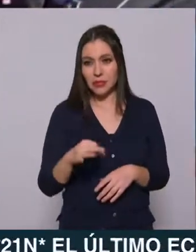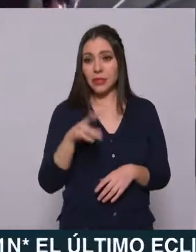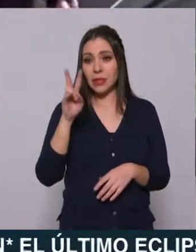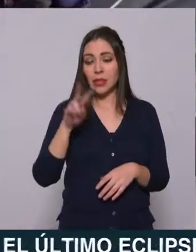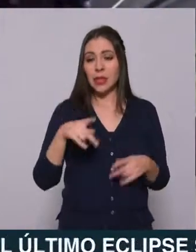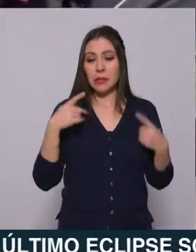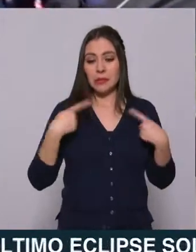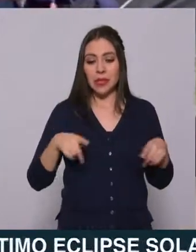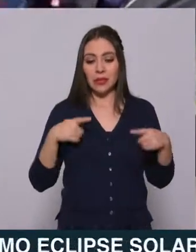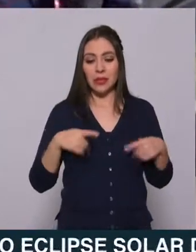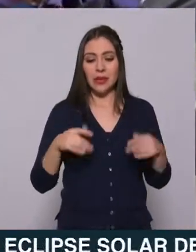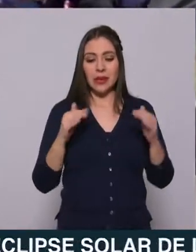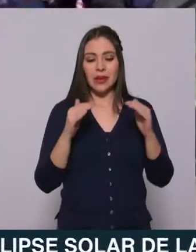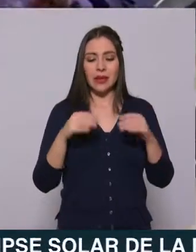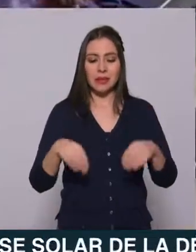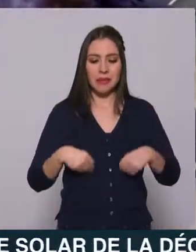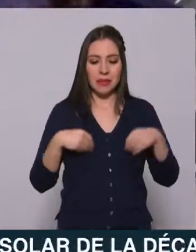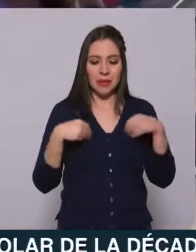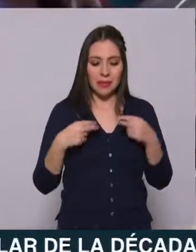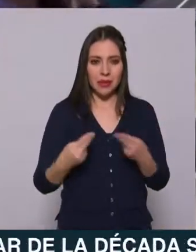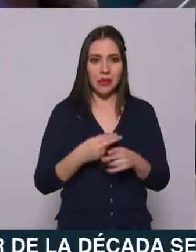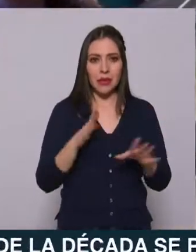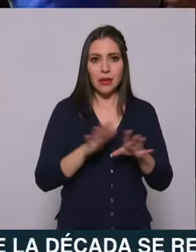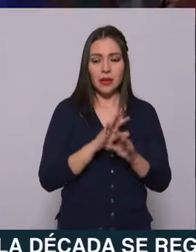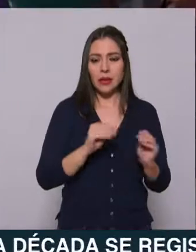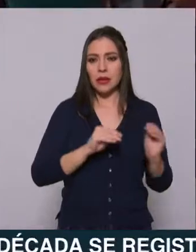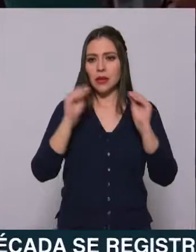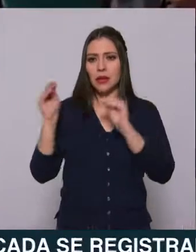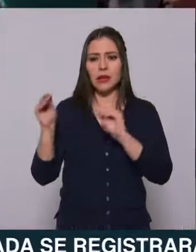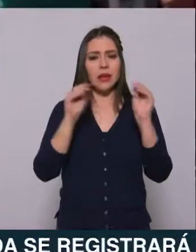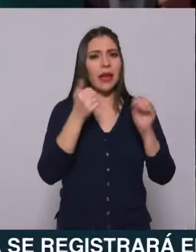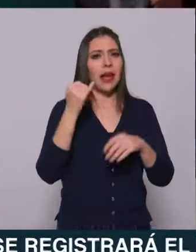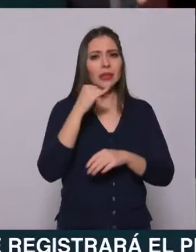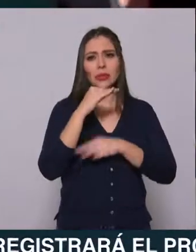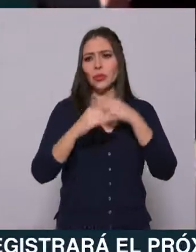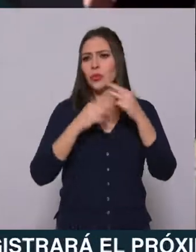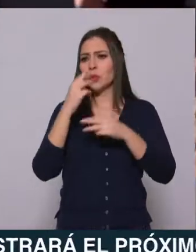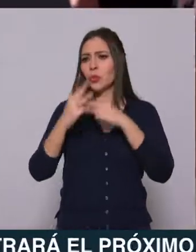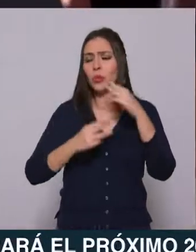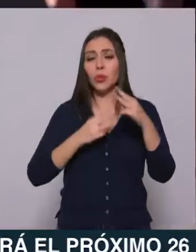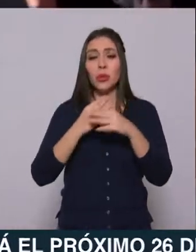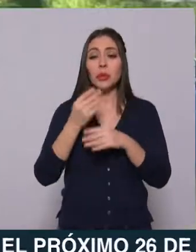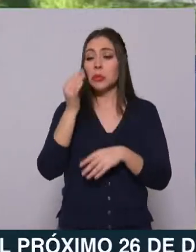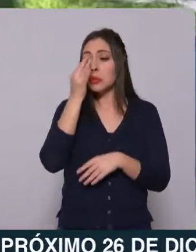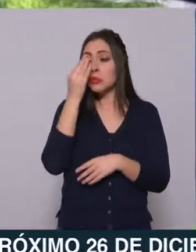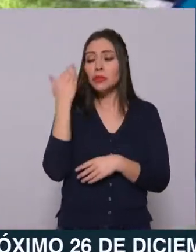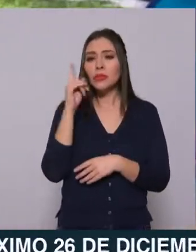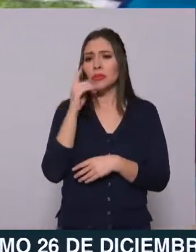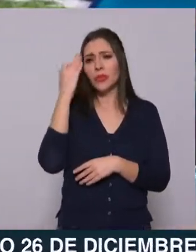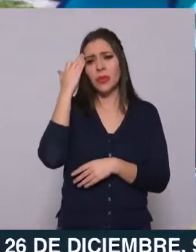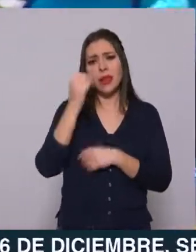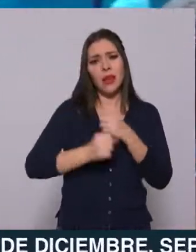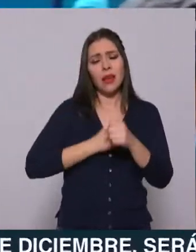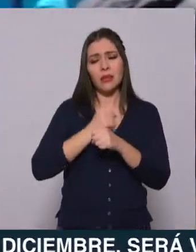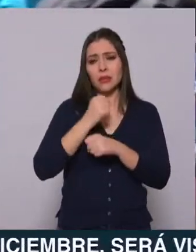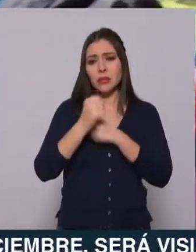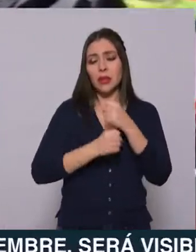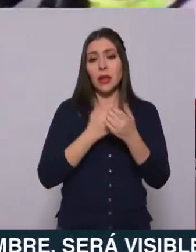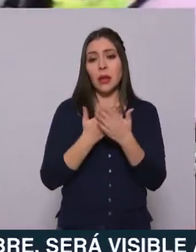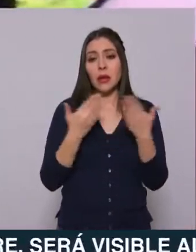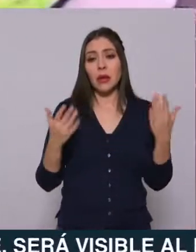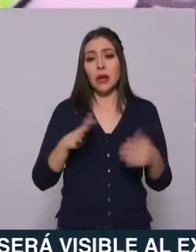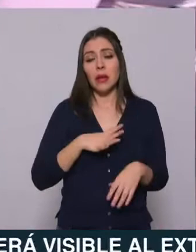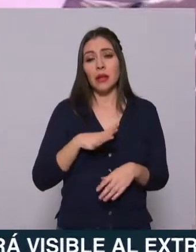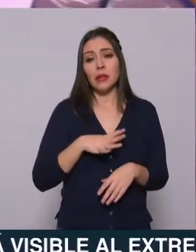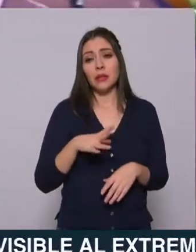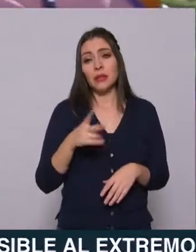algo que es un fenómeno mundial y que además pues tiene muchos años. Hoy hay más de 272